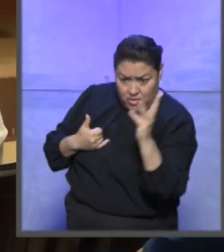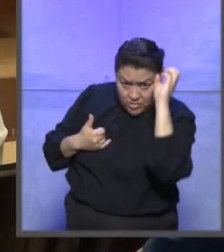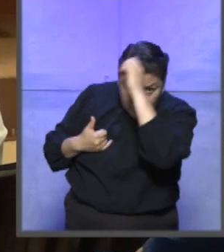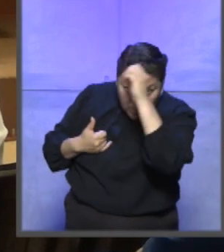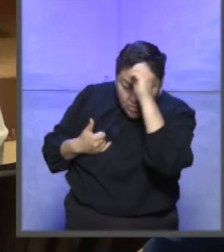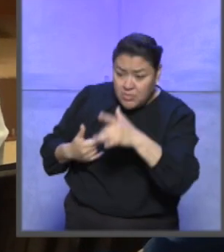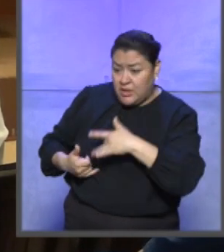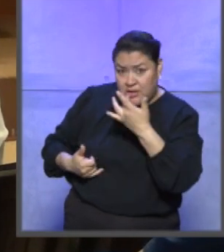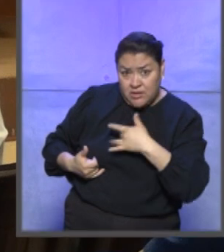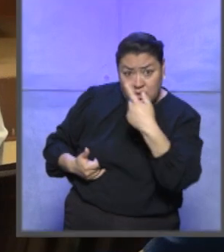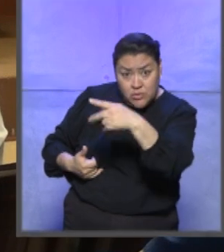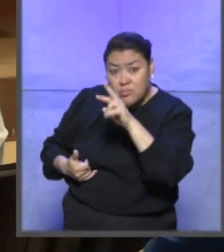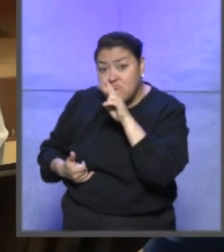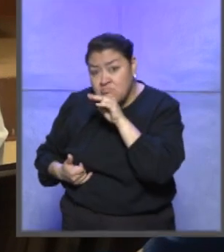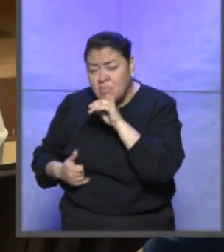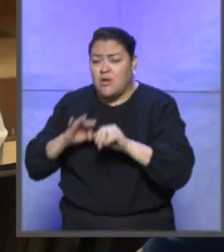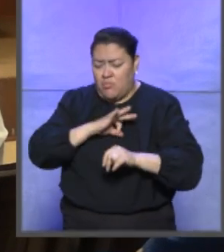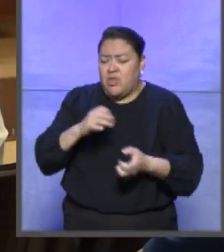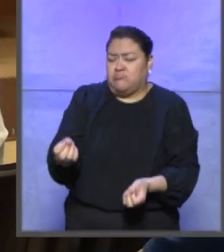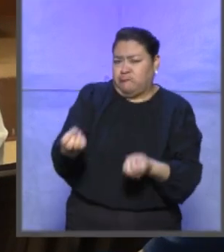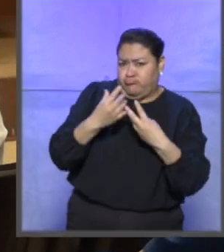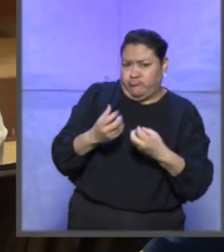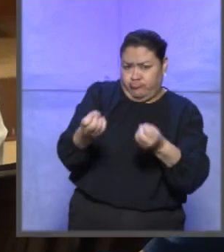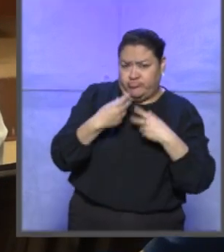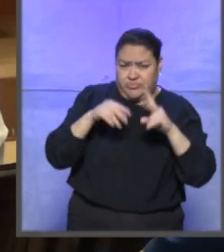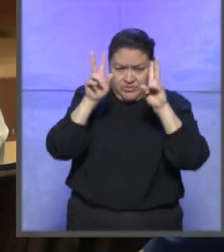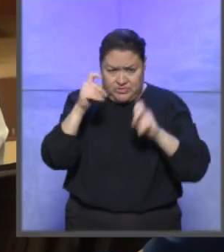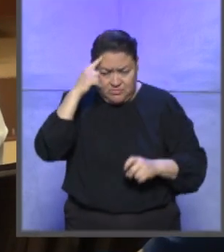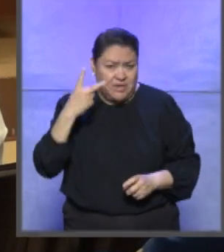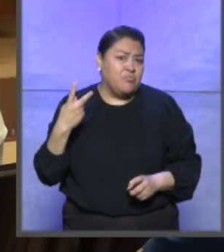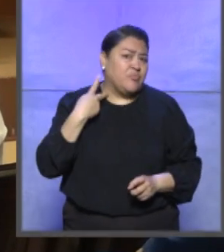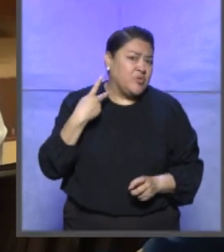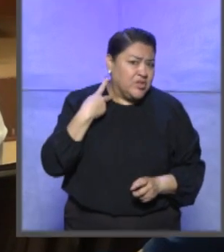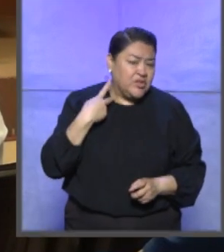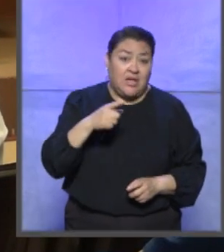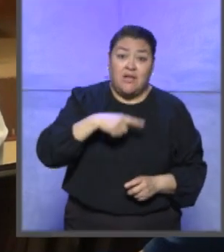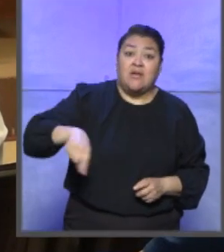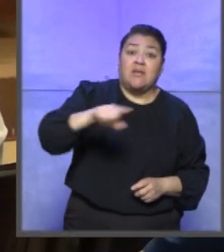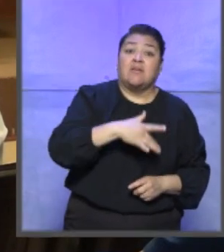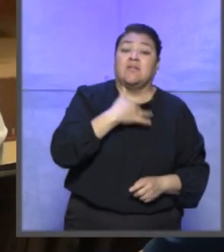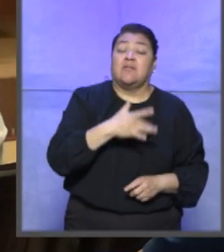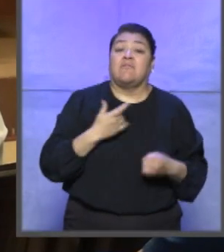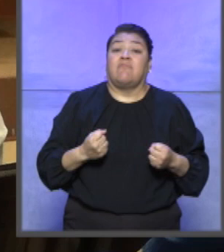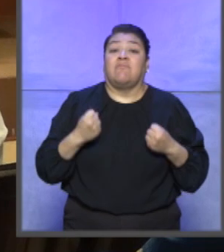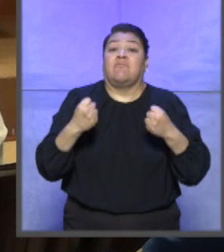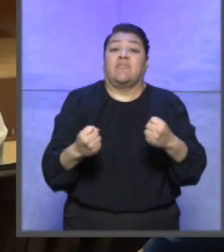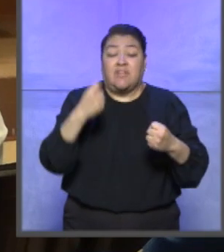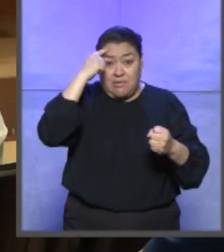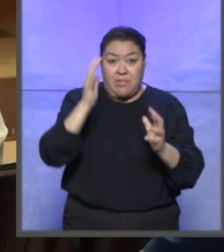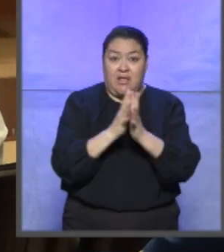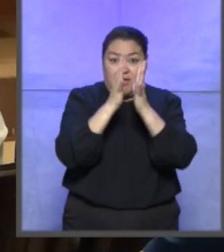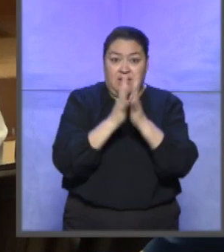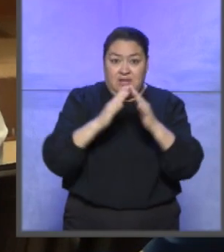ideas, opiniones, inquietudes de las juventudes en materia política, que fortalezcan la